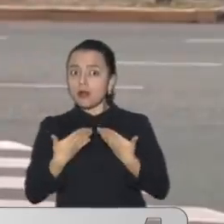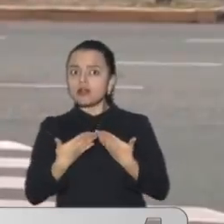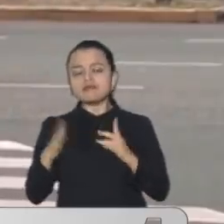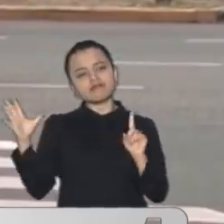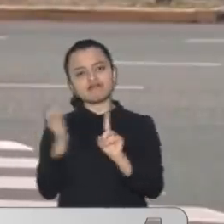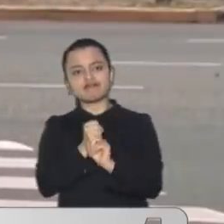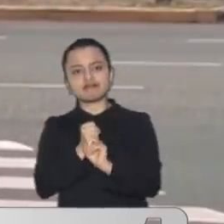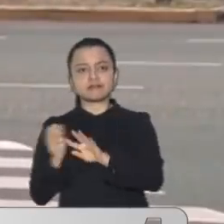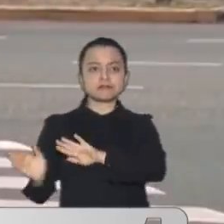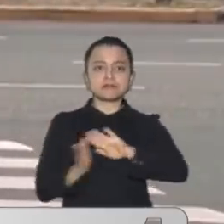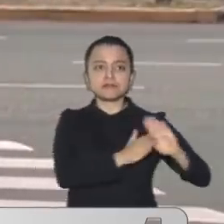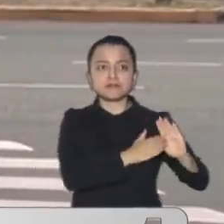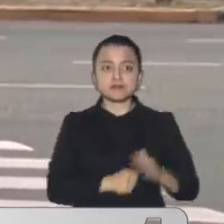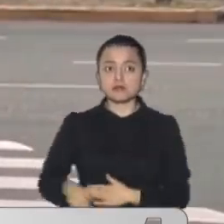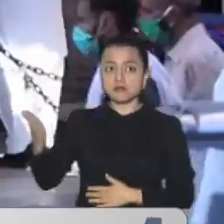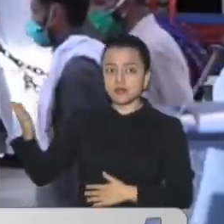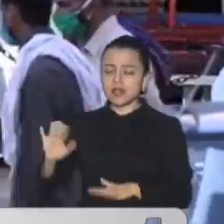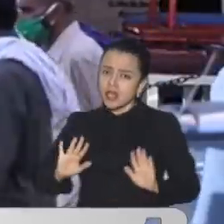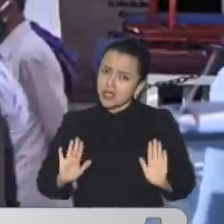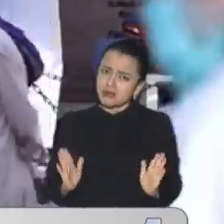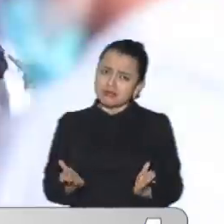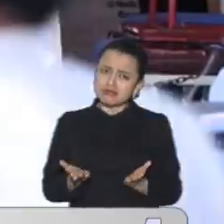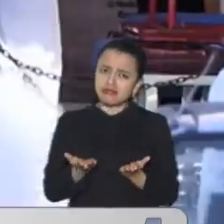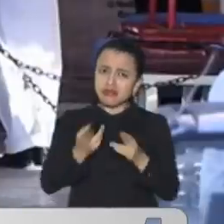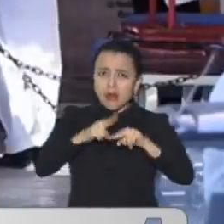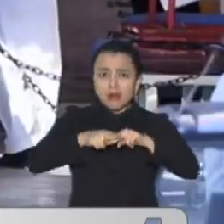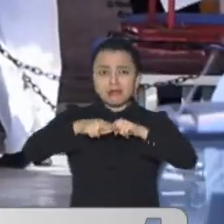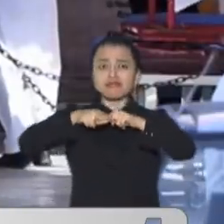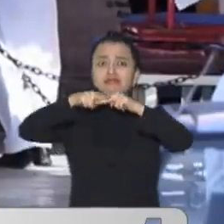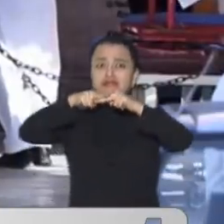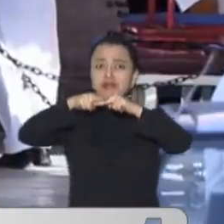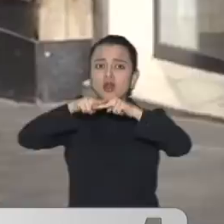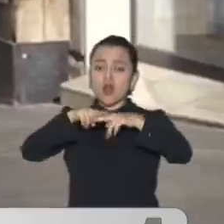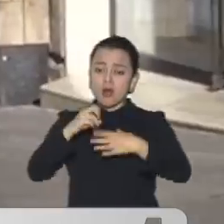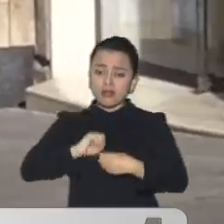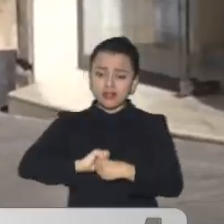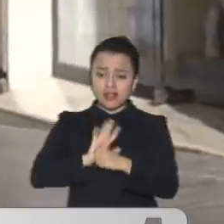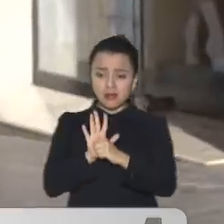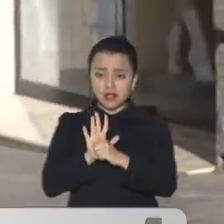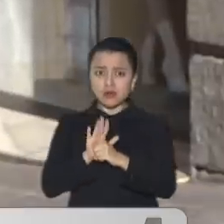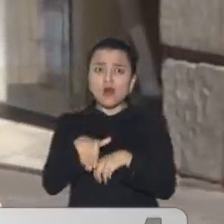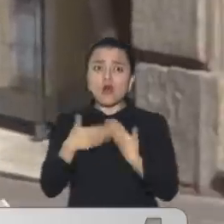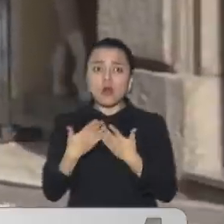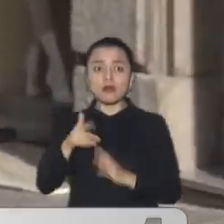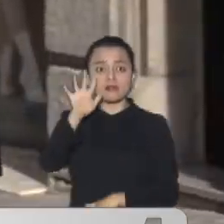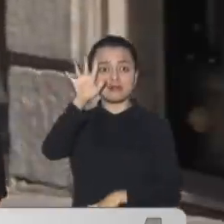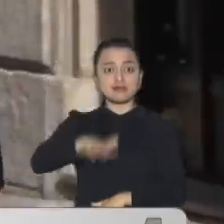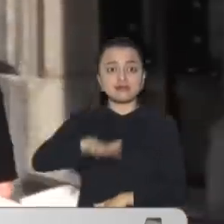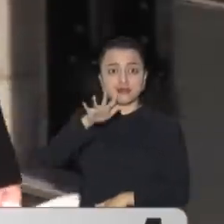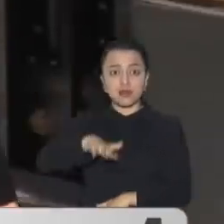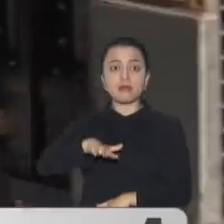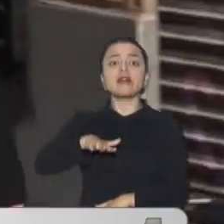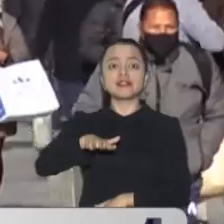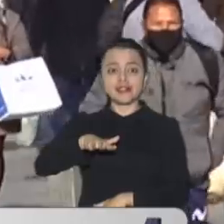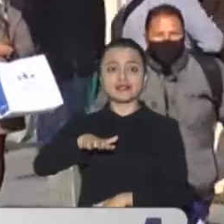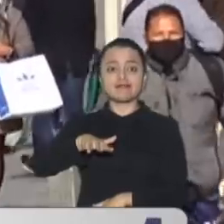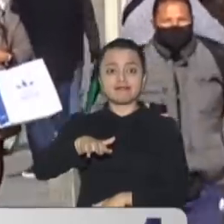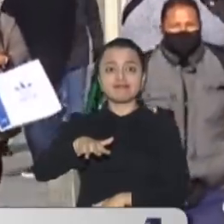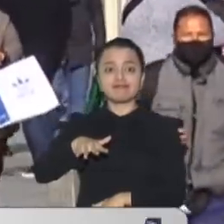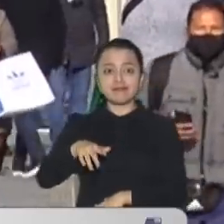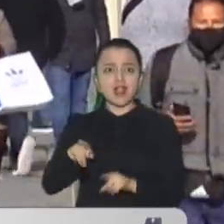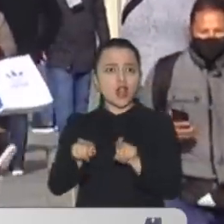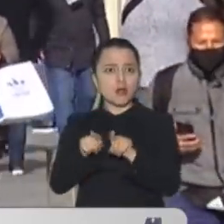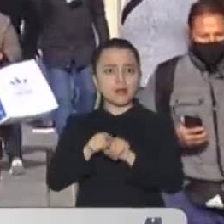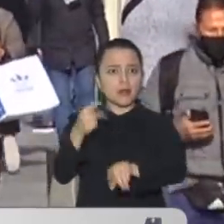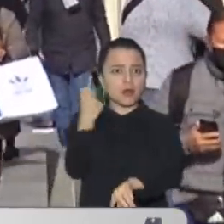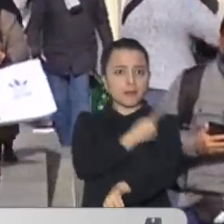Recuperarse del coronavirus genera una inmunidad similar a la de las vacunas por al menos 5 meses, según revelaron los estudios de un grupo